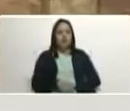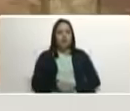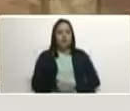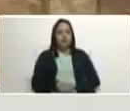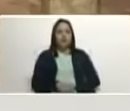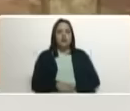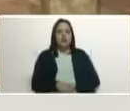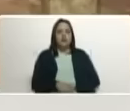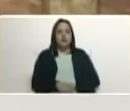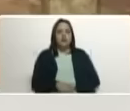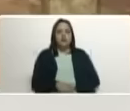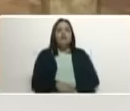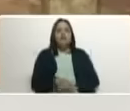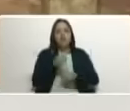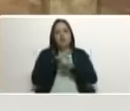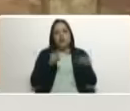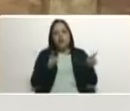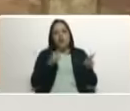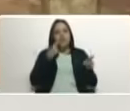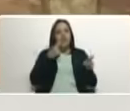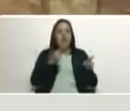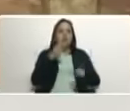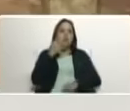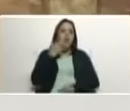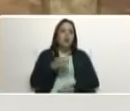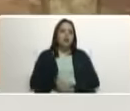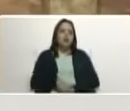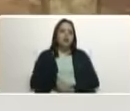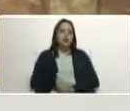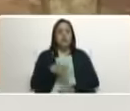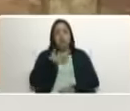Otrora, como dicen por allí, lo busqué,